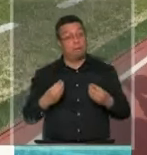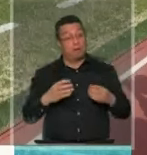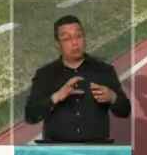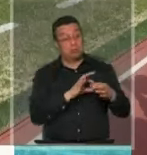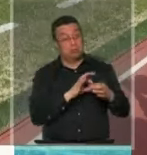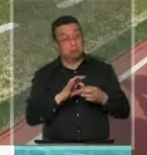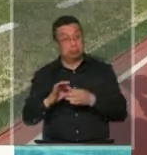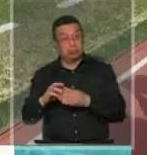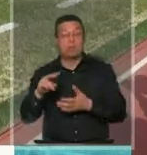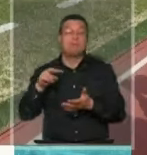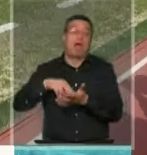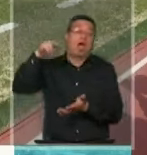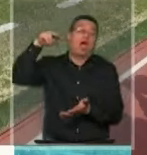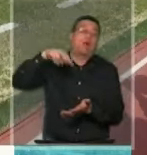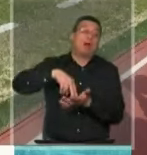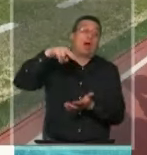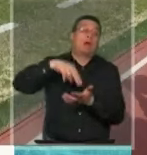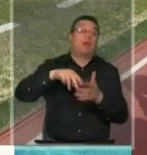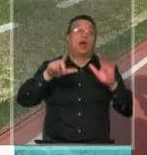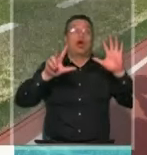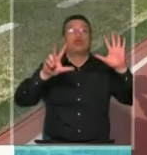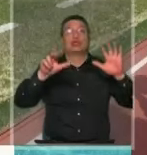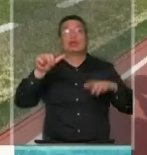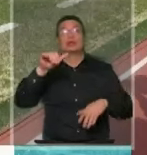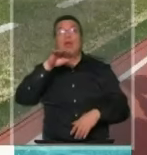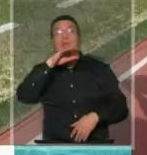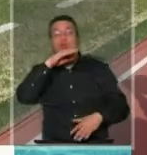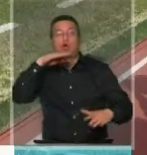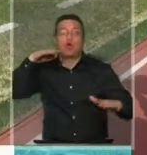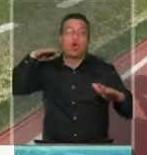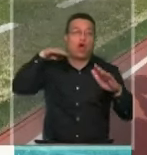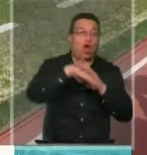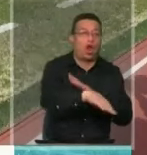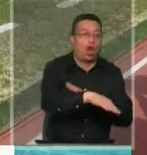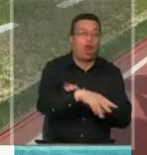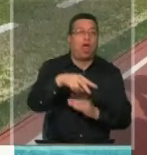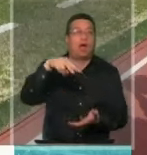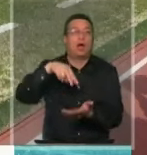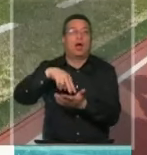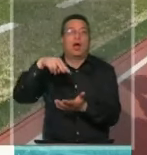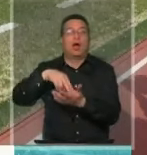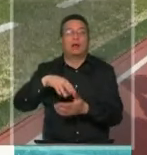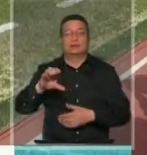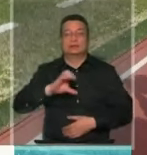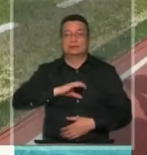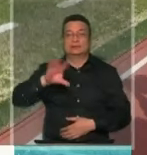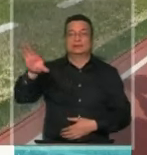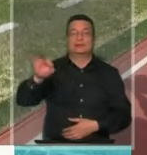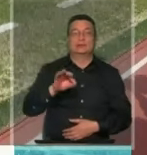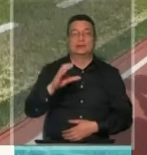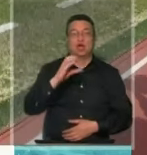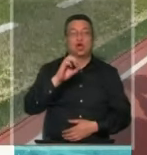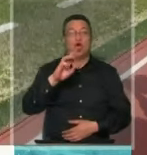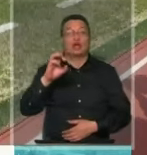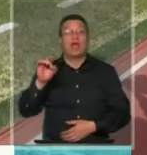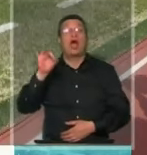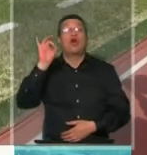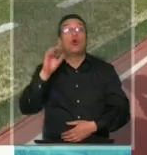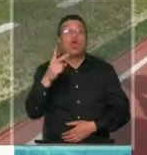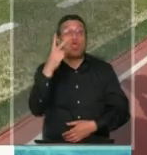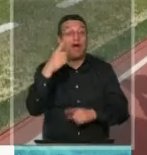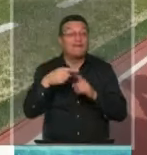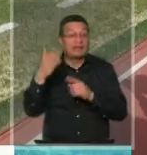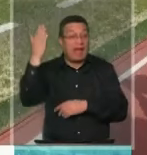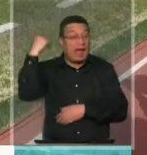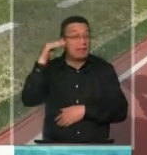explotaron sin dudas con ese gol de Javier Correa, el hombre gol que quiso tener Jorge Almirón en su equipo, que solamente había marcado en 2 ocasiones